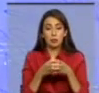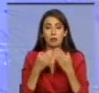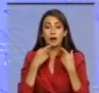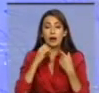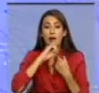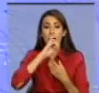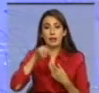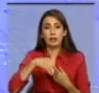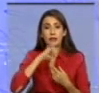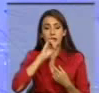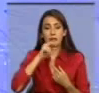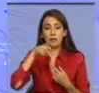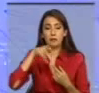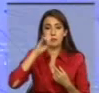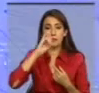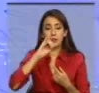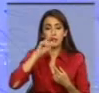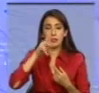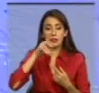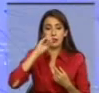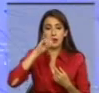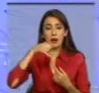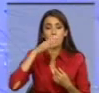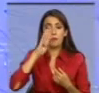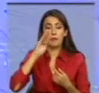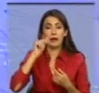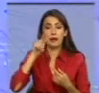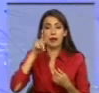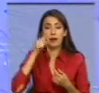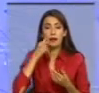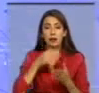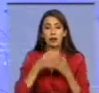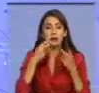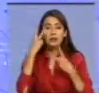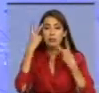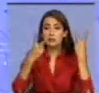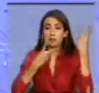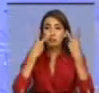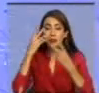Jipijapa esperan a los turistas con cascadas y restos arqueológicos. Veamos.